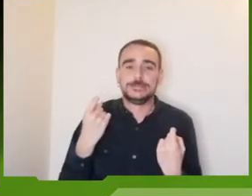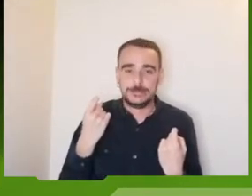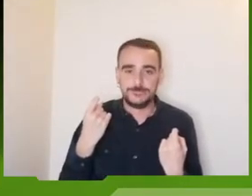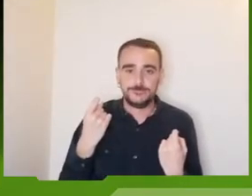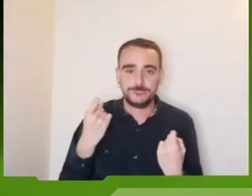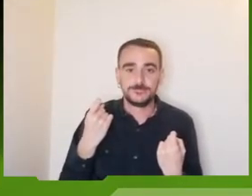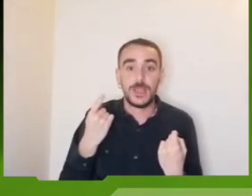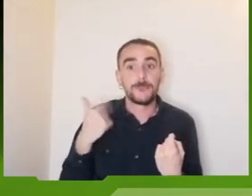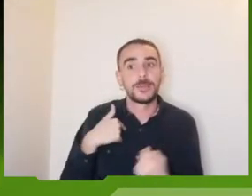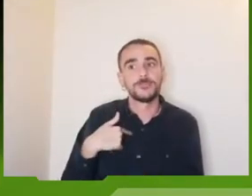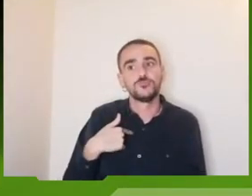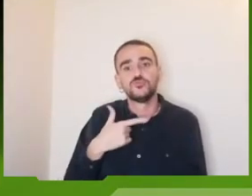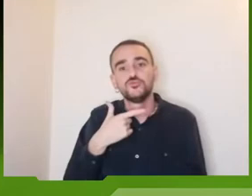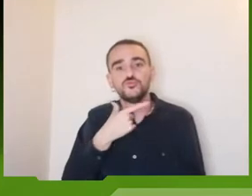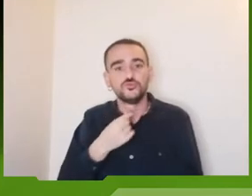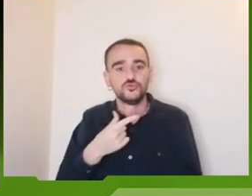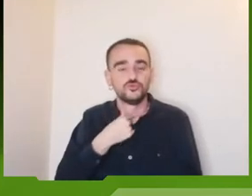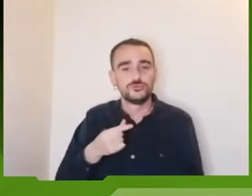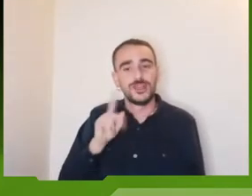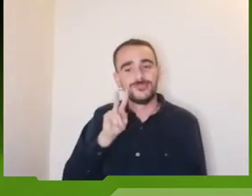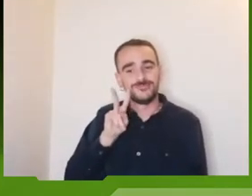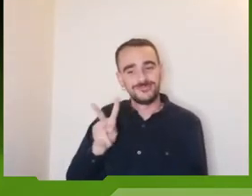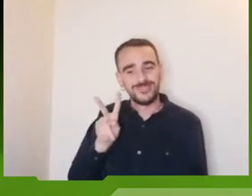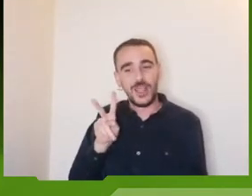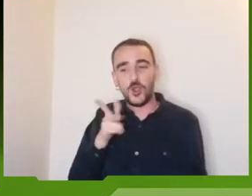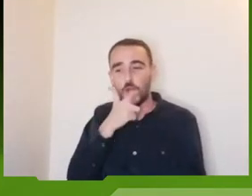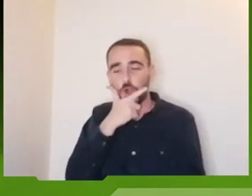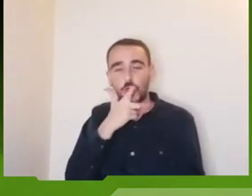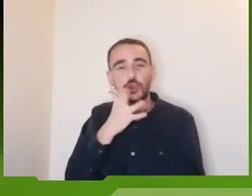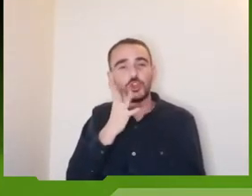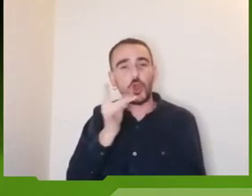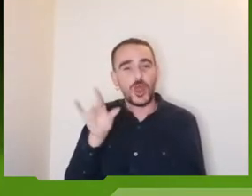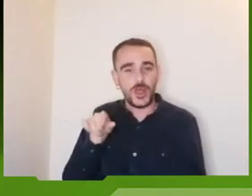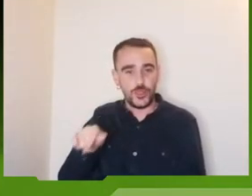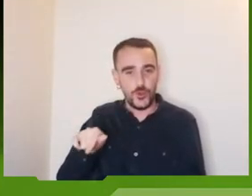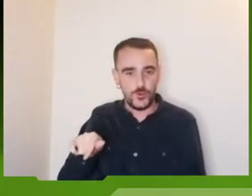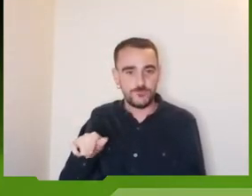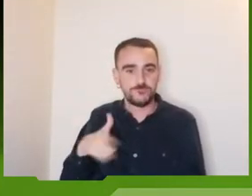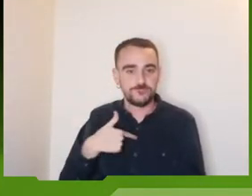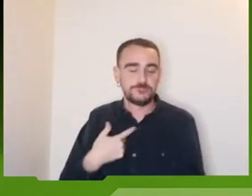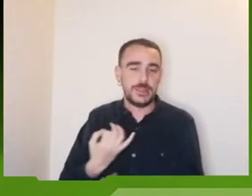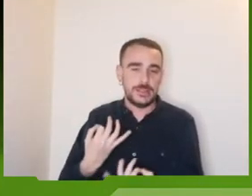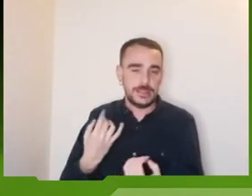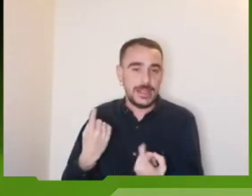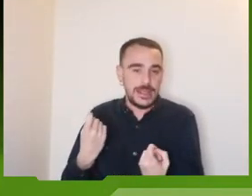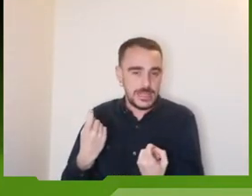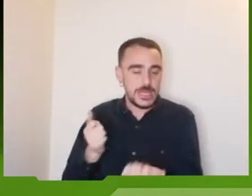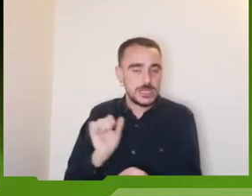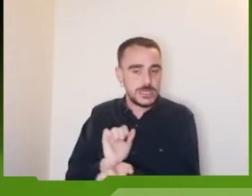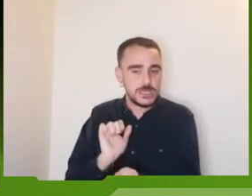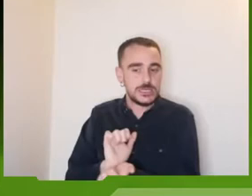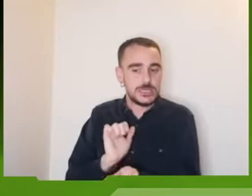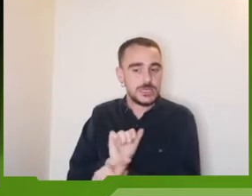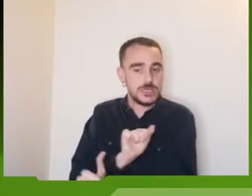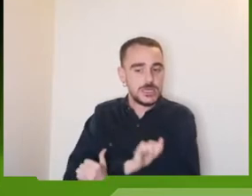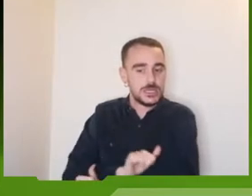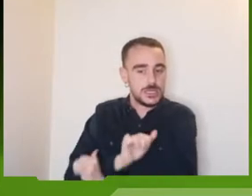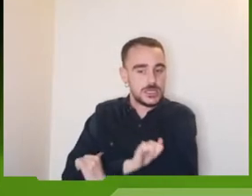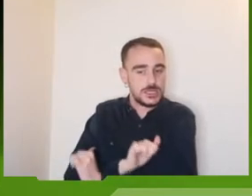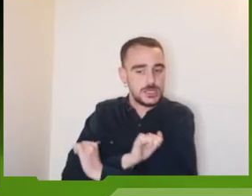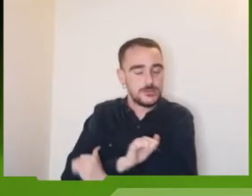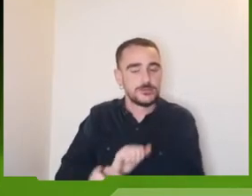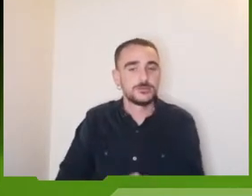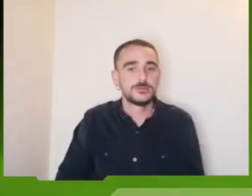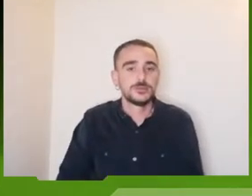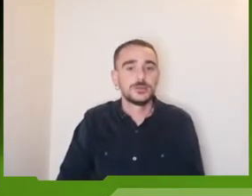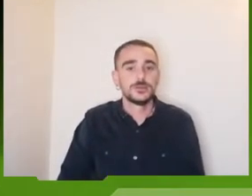doradas. O sea, que espero un rato en el fuego o más alto que yo. Lo he